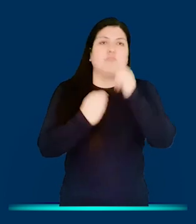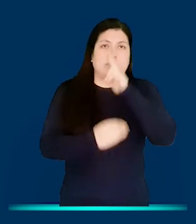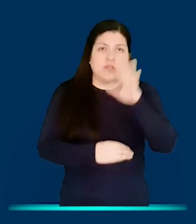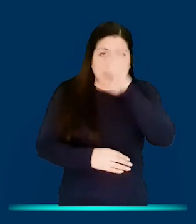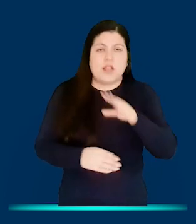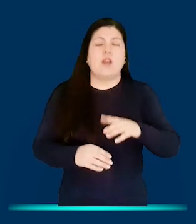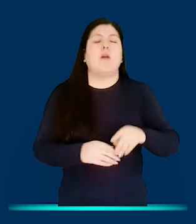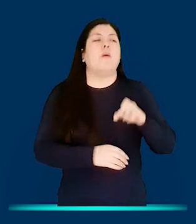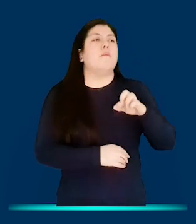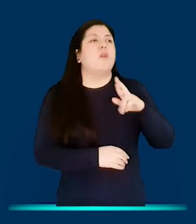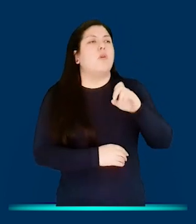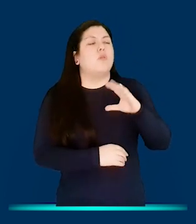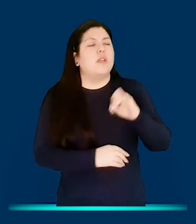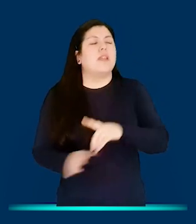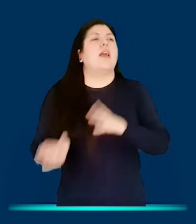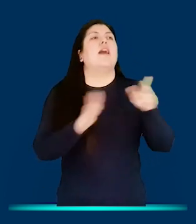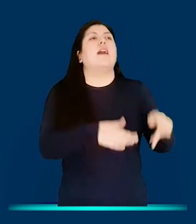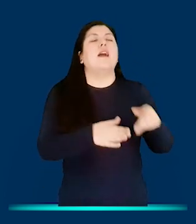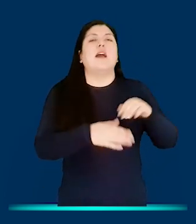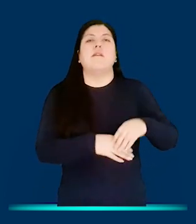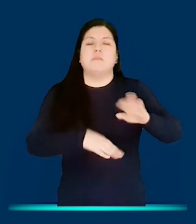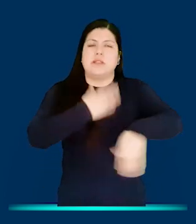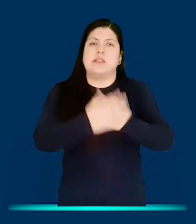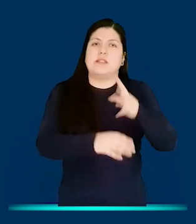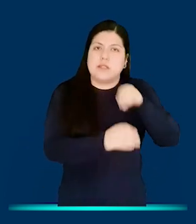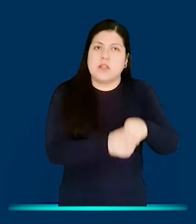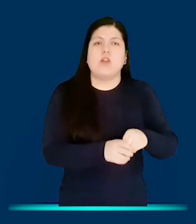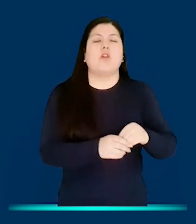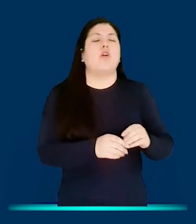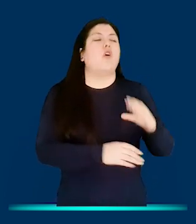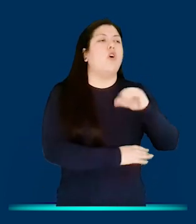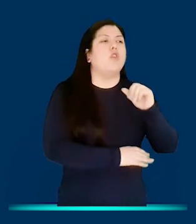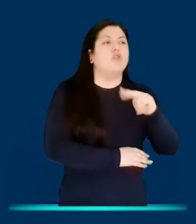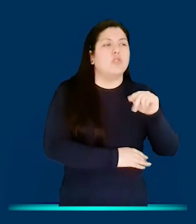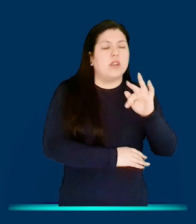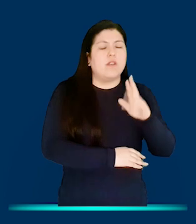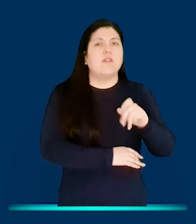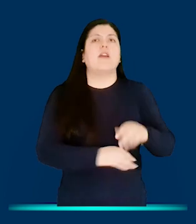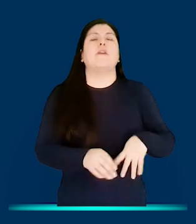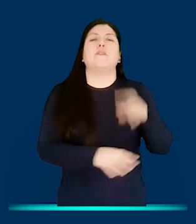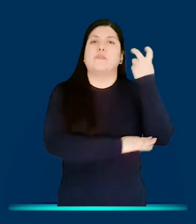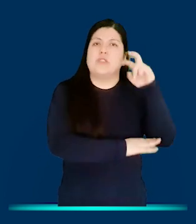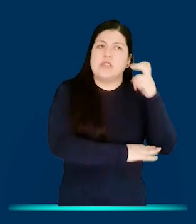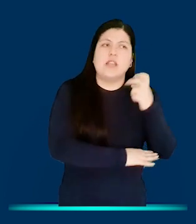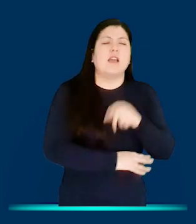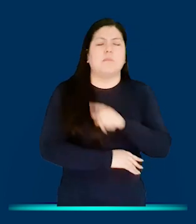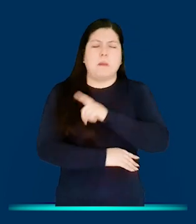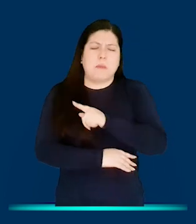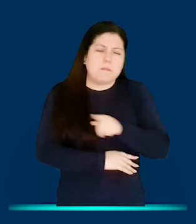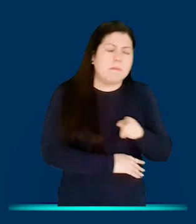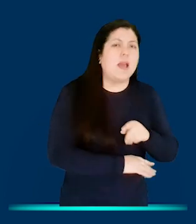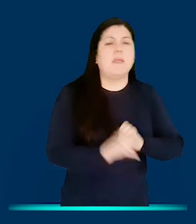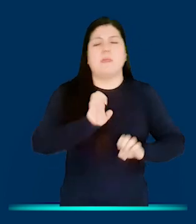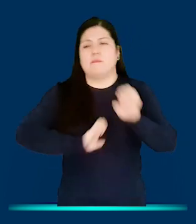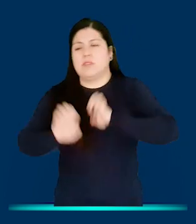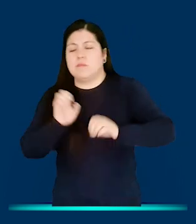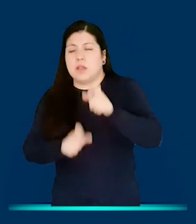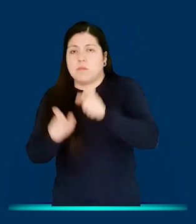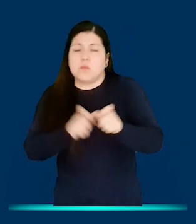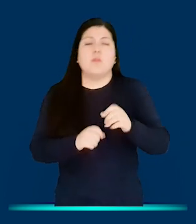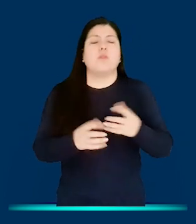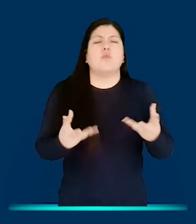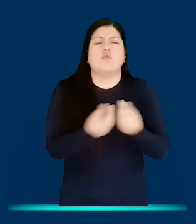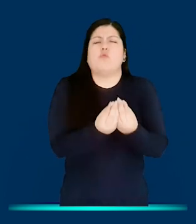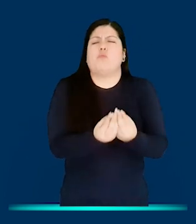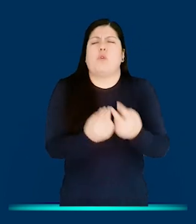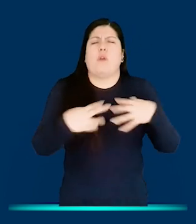firmado entre la Registraduría, el Consejo Nacional Electoral, la Procuraduría General de la Nación, el Ministerio del Interior, la Contraloría General de la República,